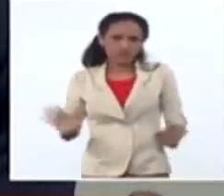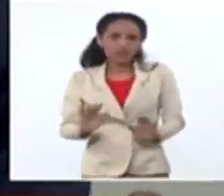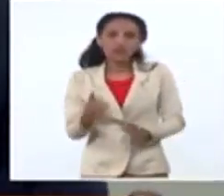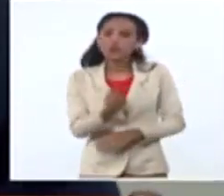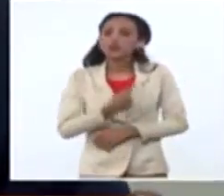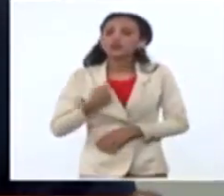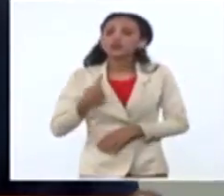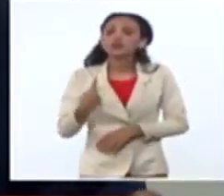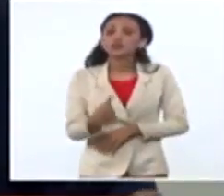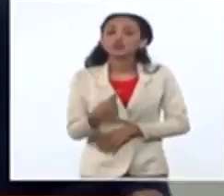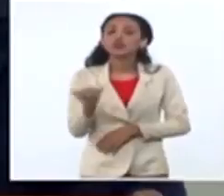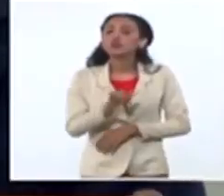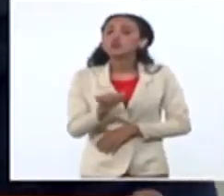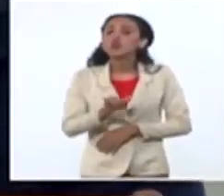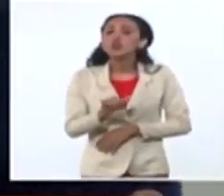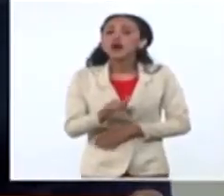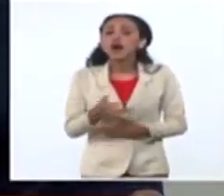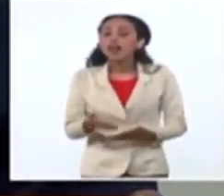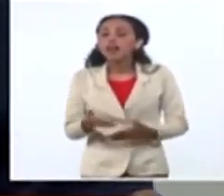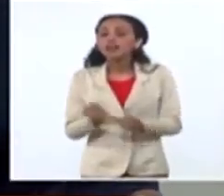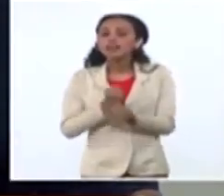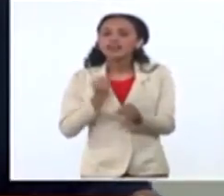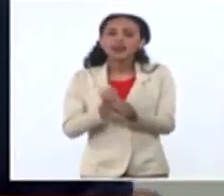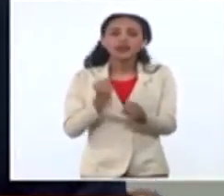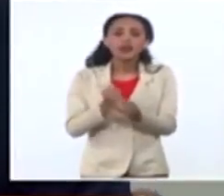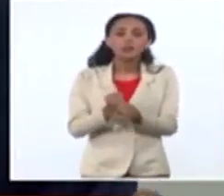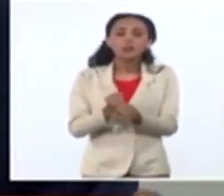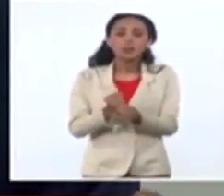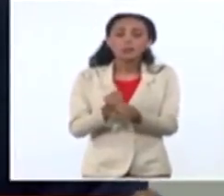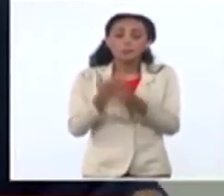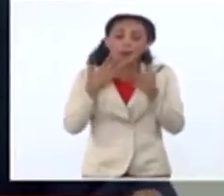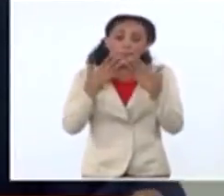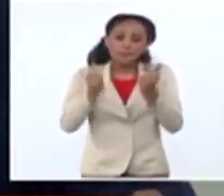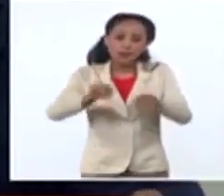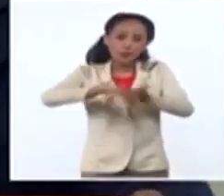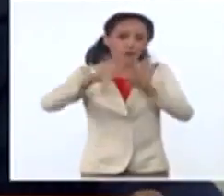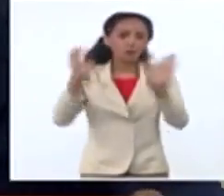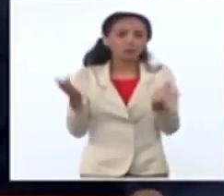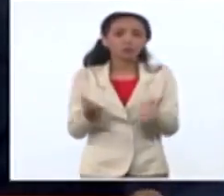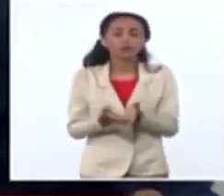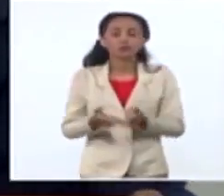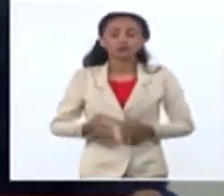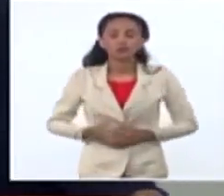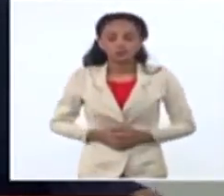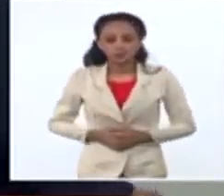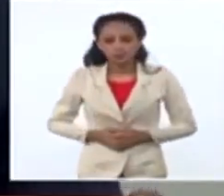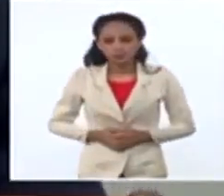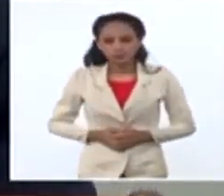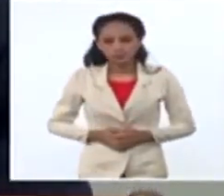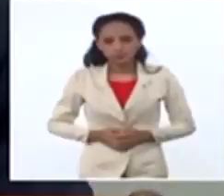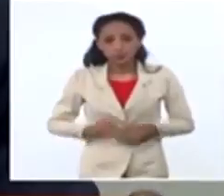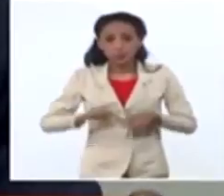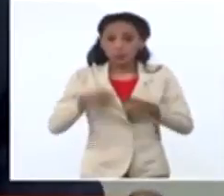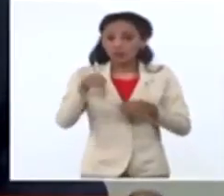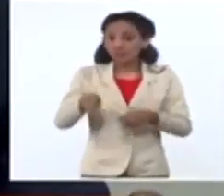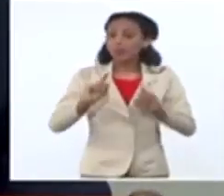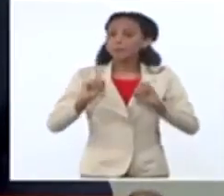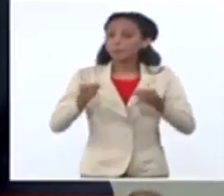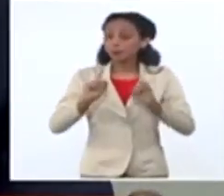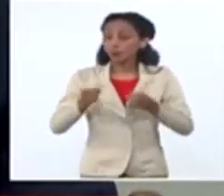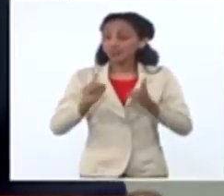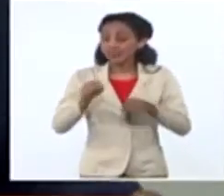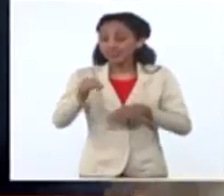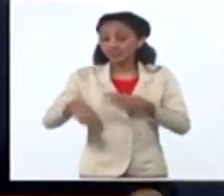favor de un mundo mejor y en prevención de que estas políticas y estas